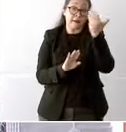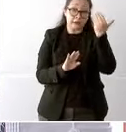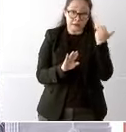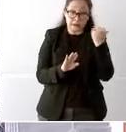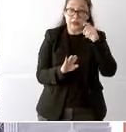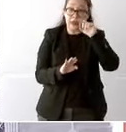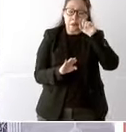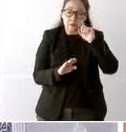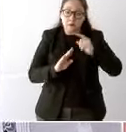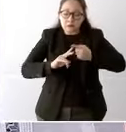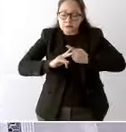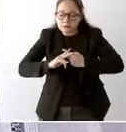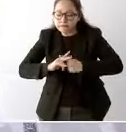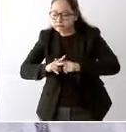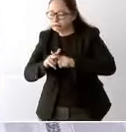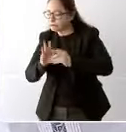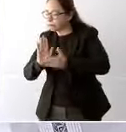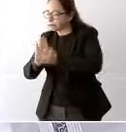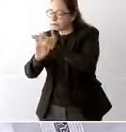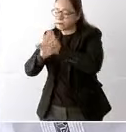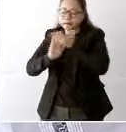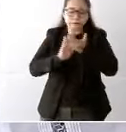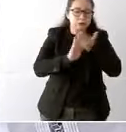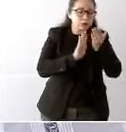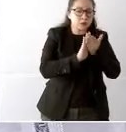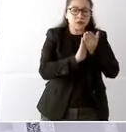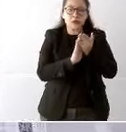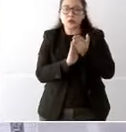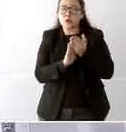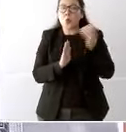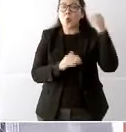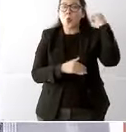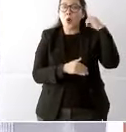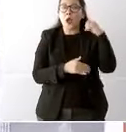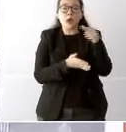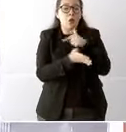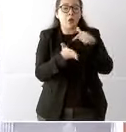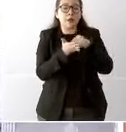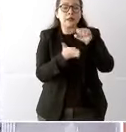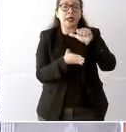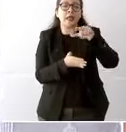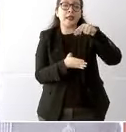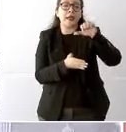el puerto de Salina Cruz y construyó este puerto,